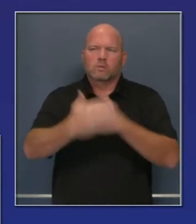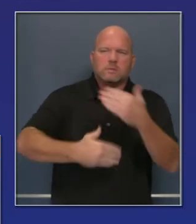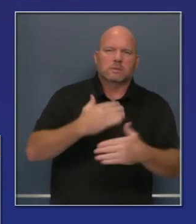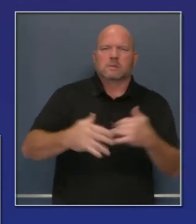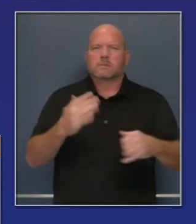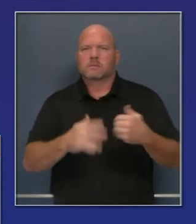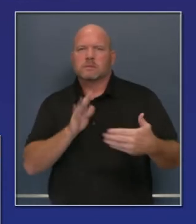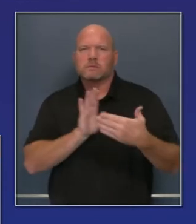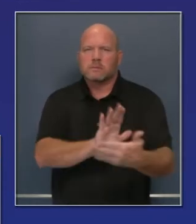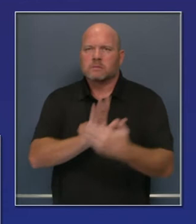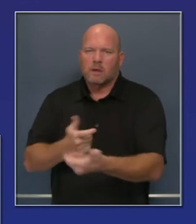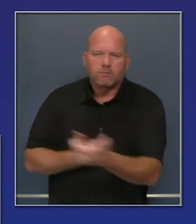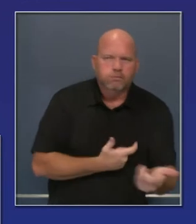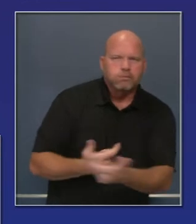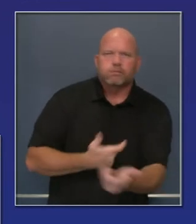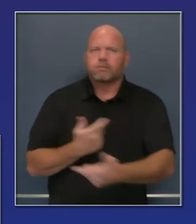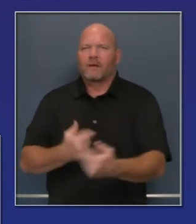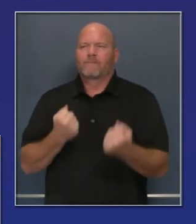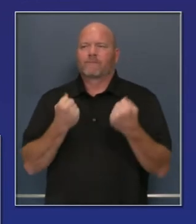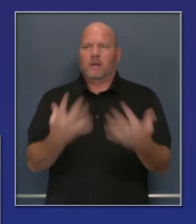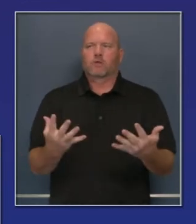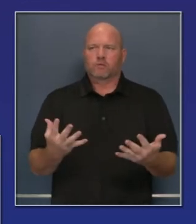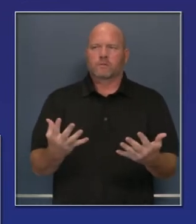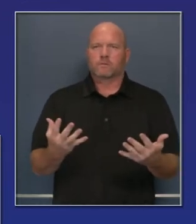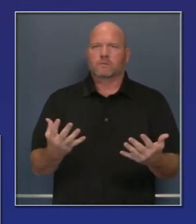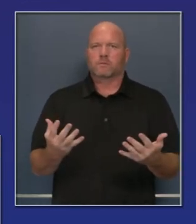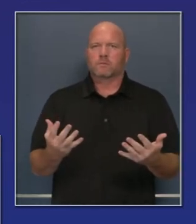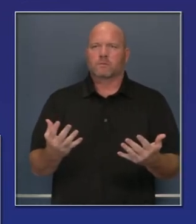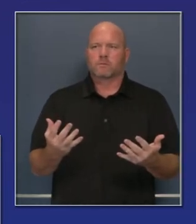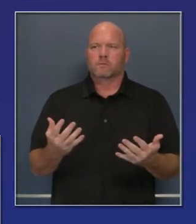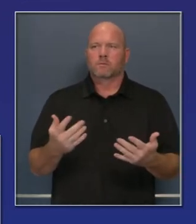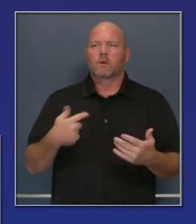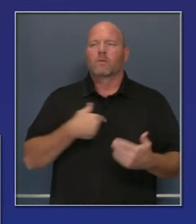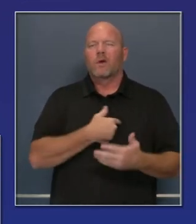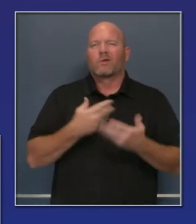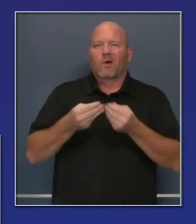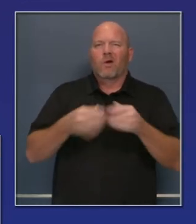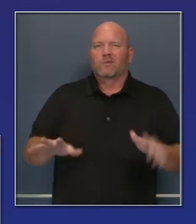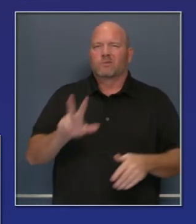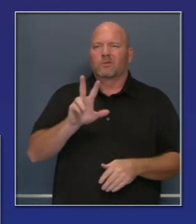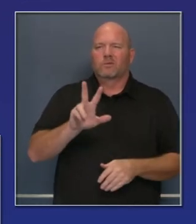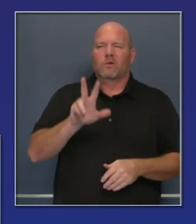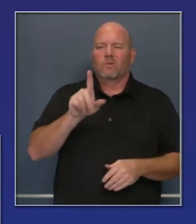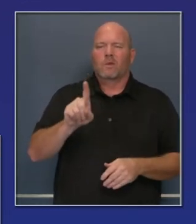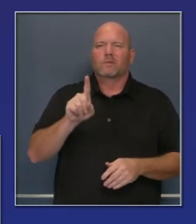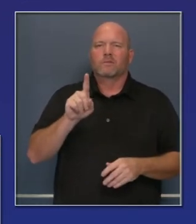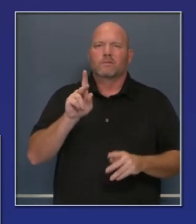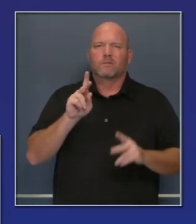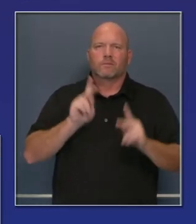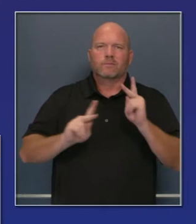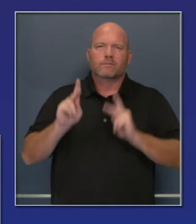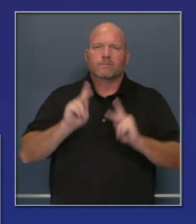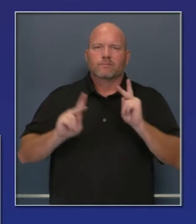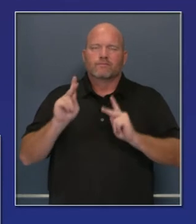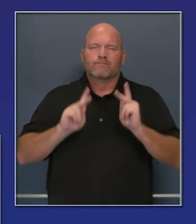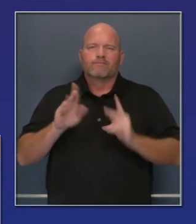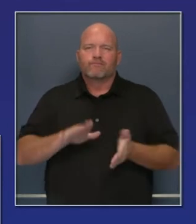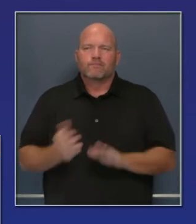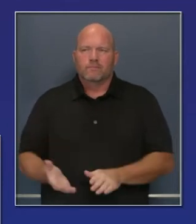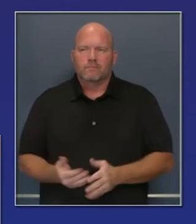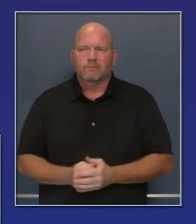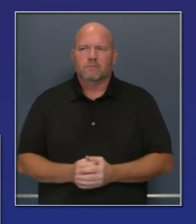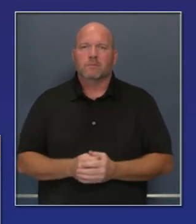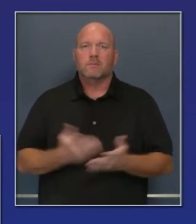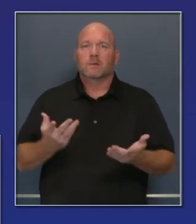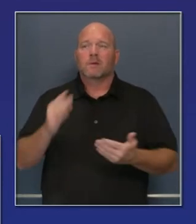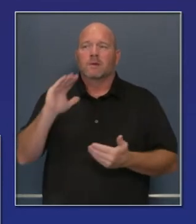Que siguen batallando estos incendios históricos en el estado de California. Trágicamente hemos perdido 31 vidas.